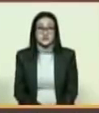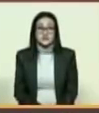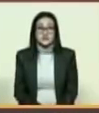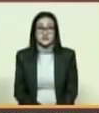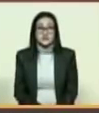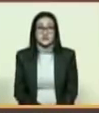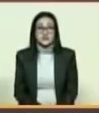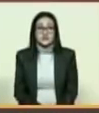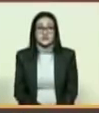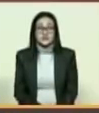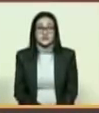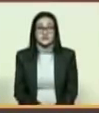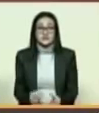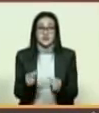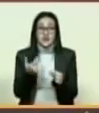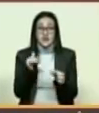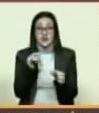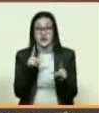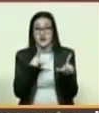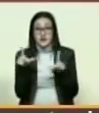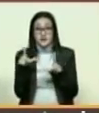Con tinta en el tintero,